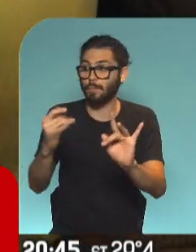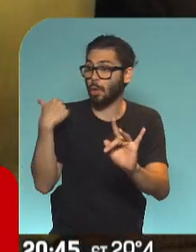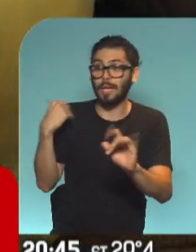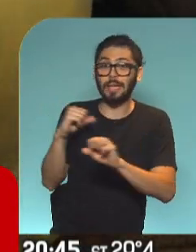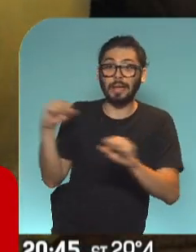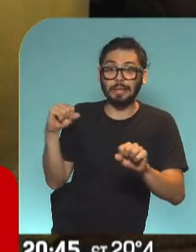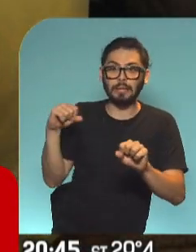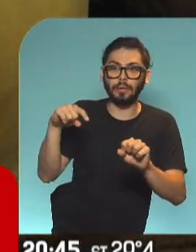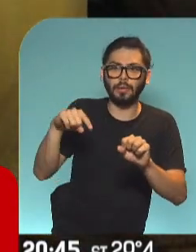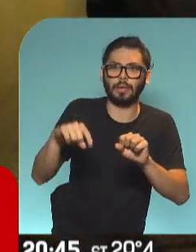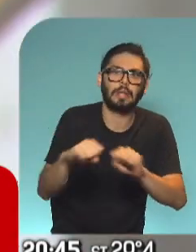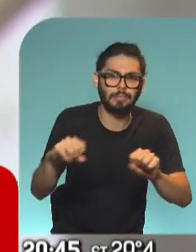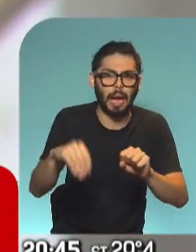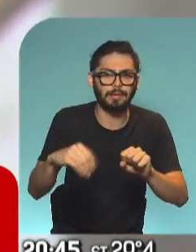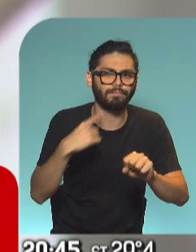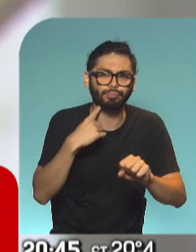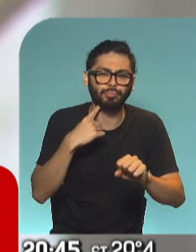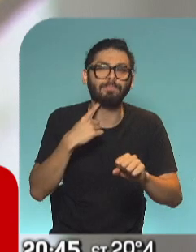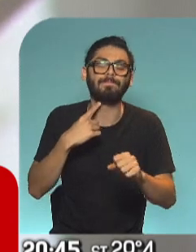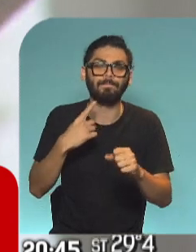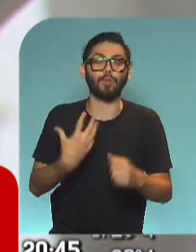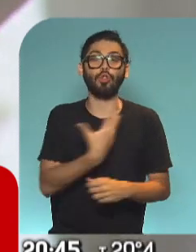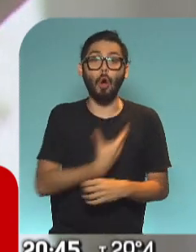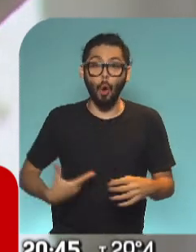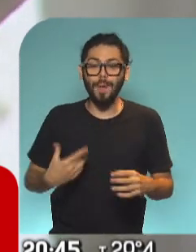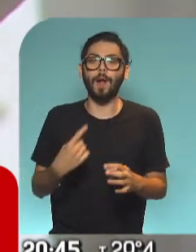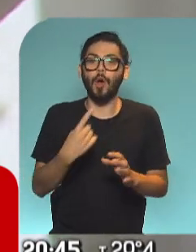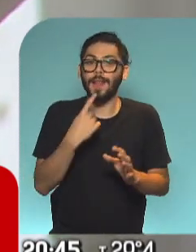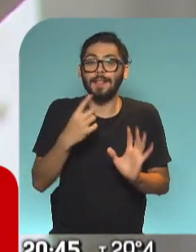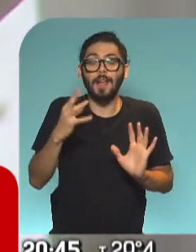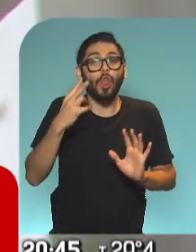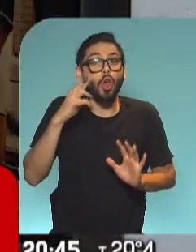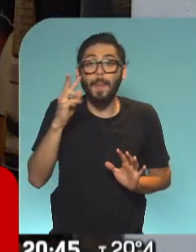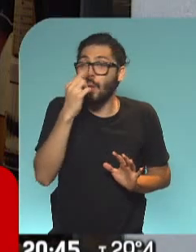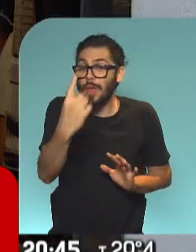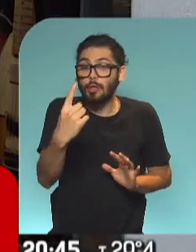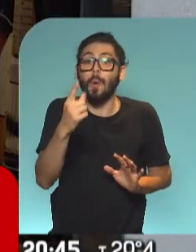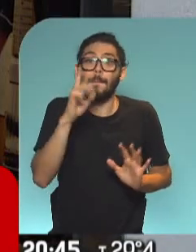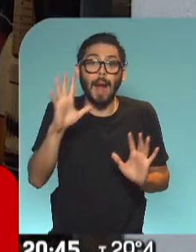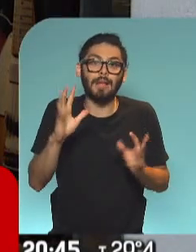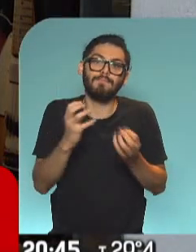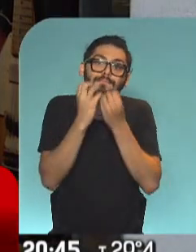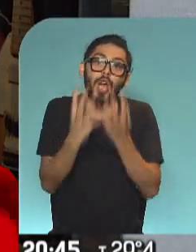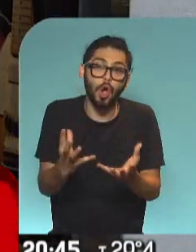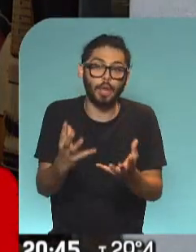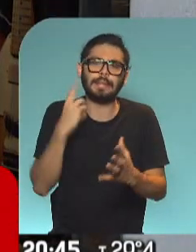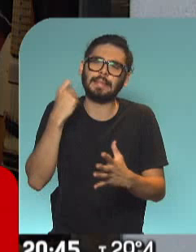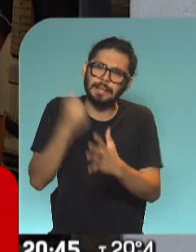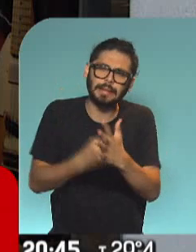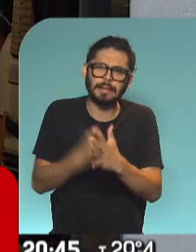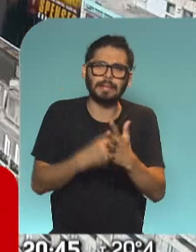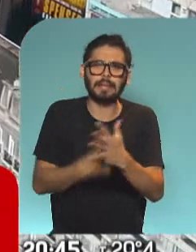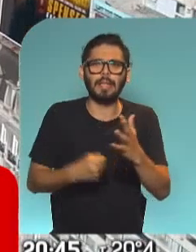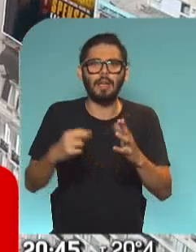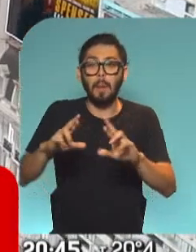otra recesión. Desde el gobierno se insinúa un 2021 menos asfixiante y con la posibilidad de retomar los planes